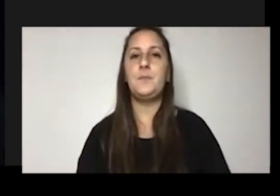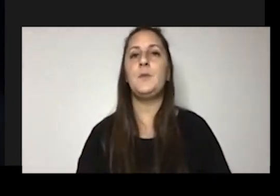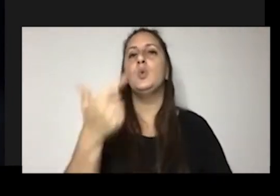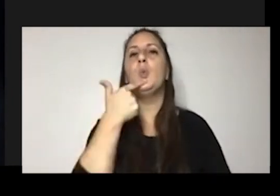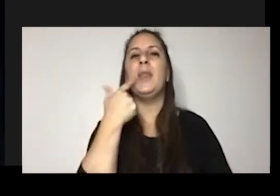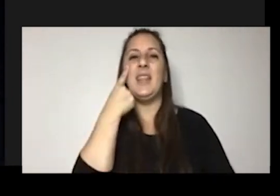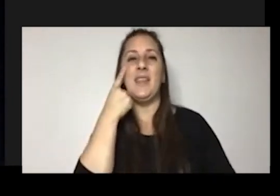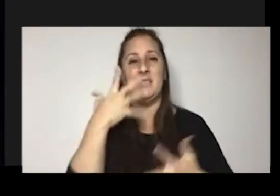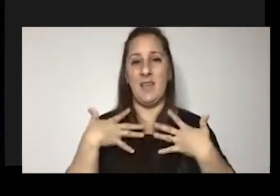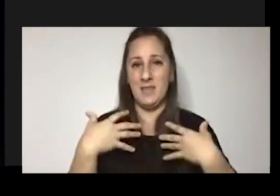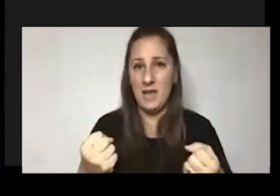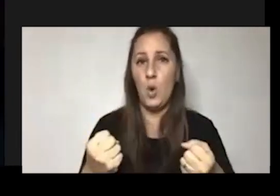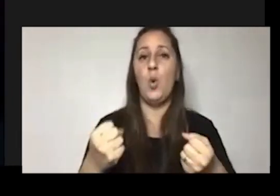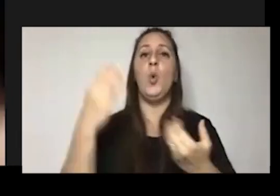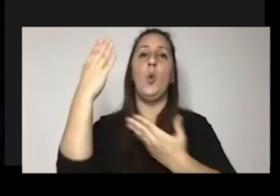que tienen